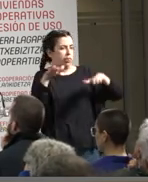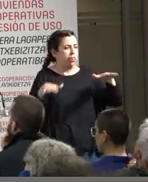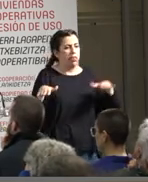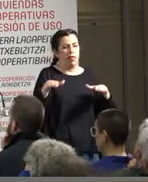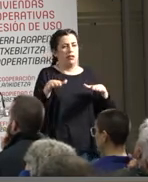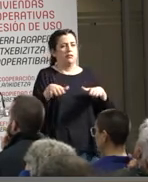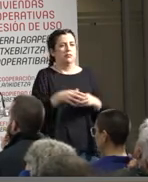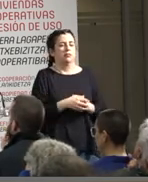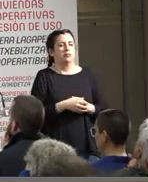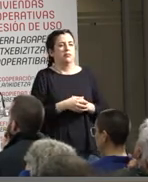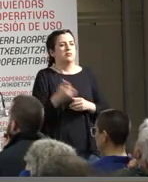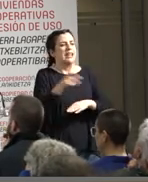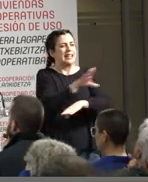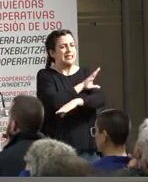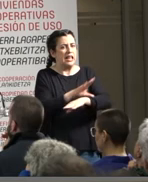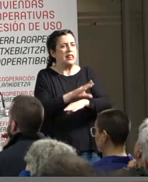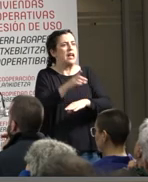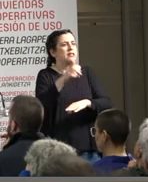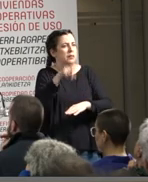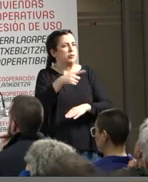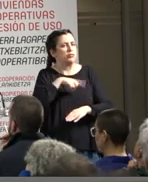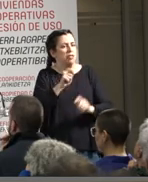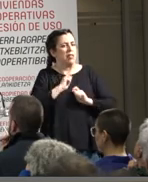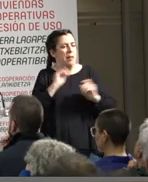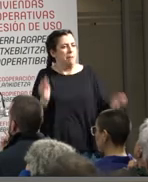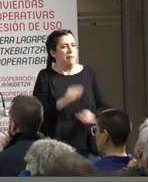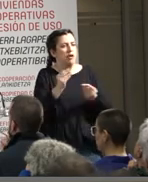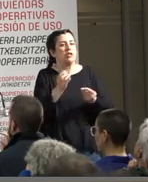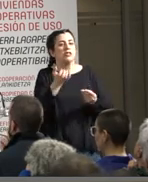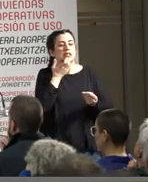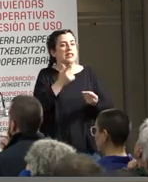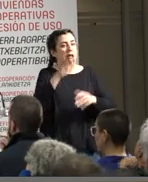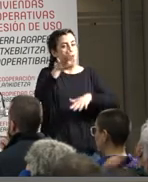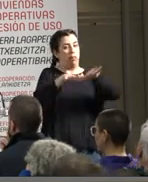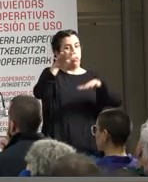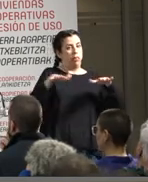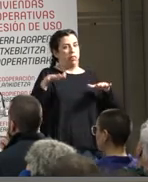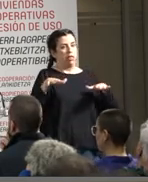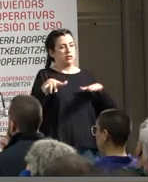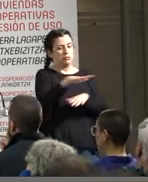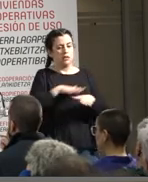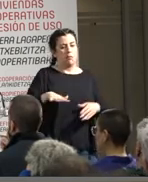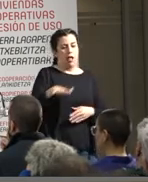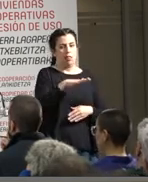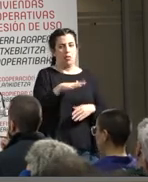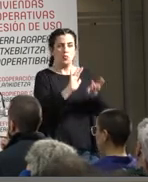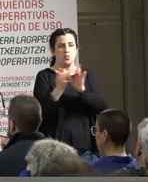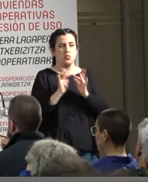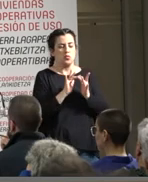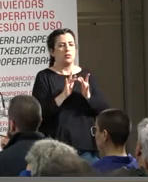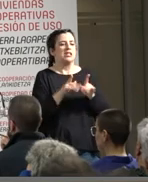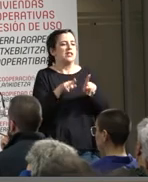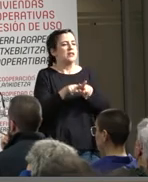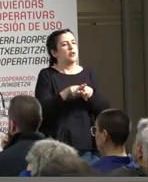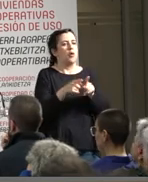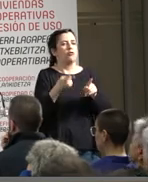mejor la resiliencia, ¿no? Si somos más diversas, tenemos más posibilidad de ser más complementarias y exitosas en